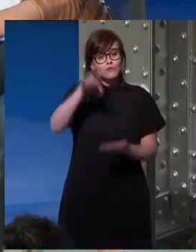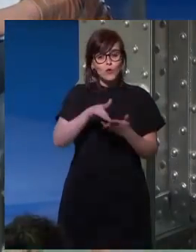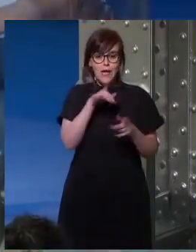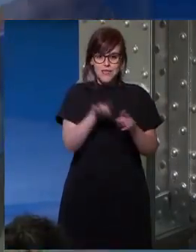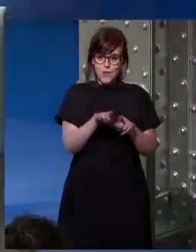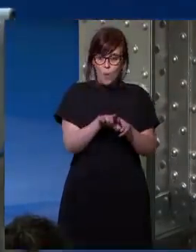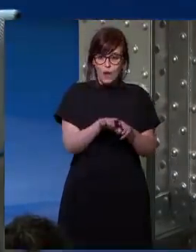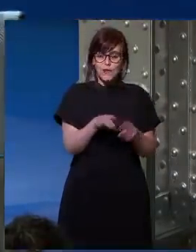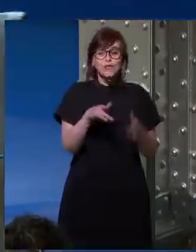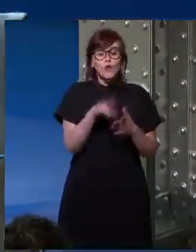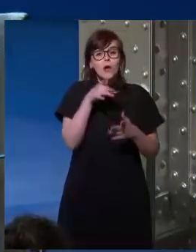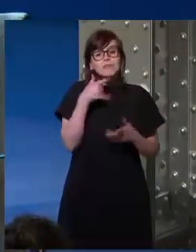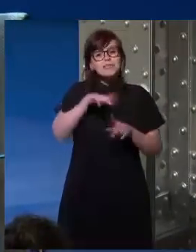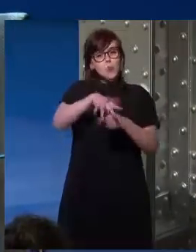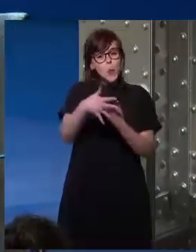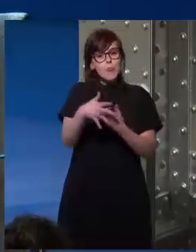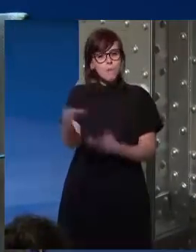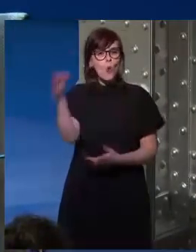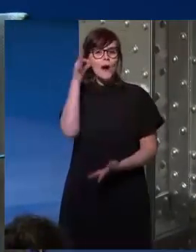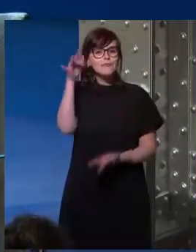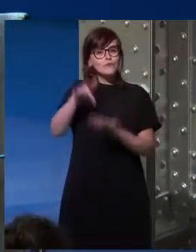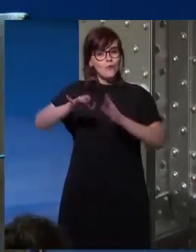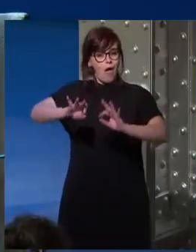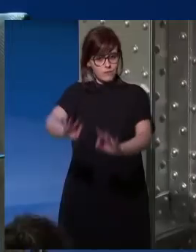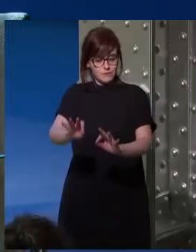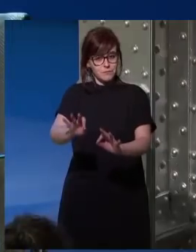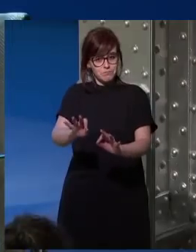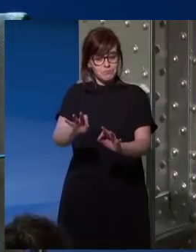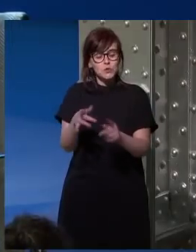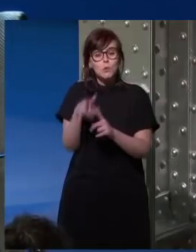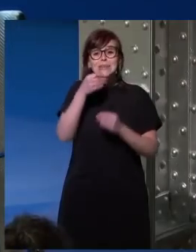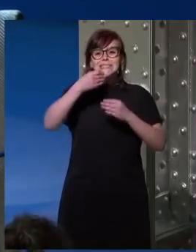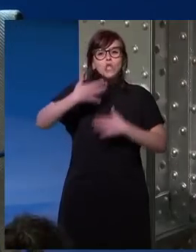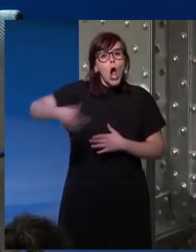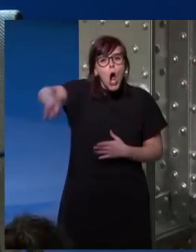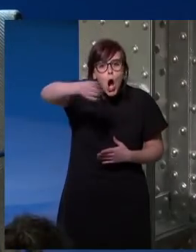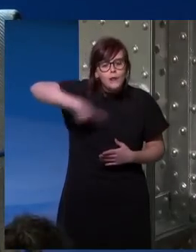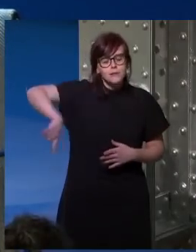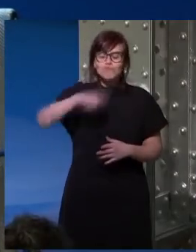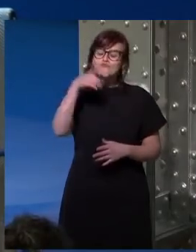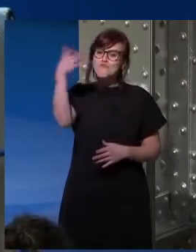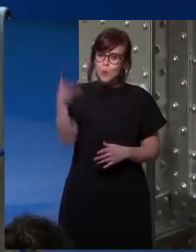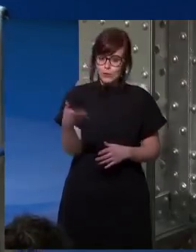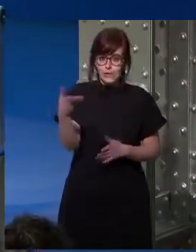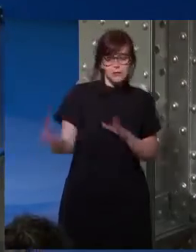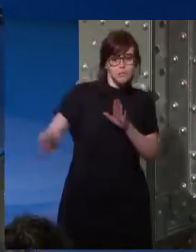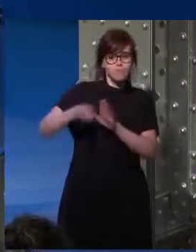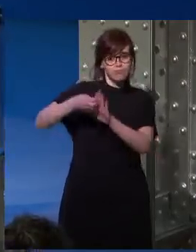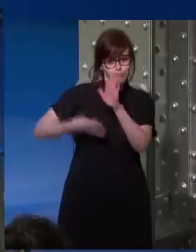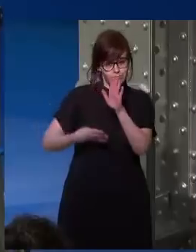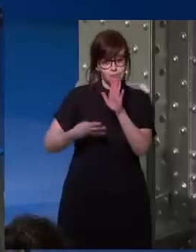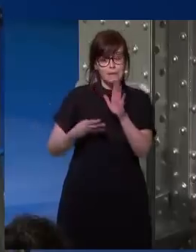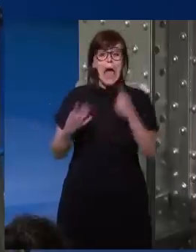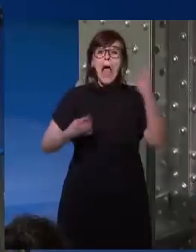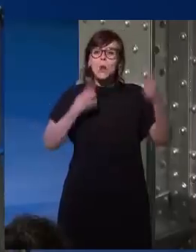Mujer tenía que ser, porque vuestras historias han sido muy importantes también. Muchas de ellas